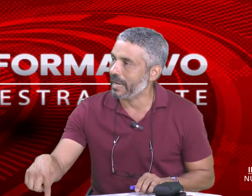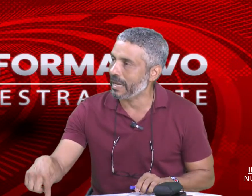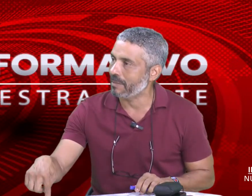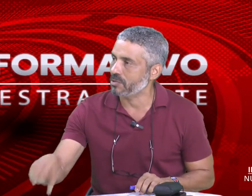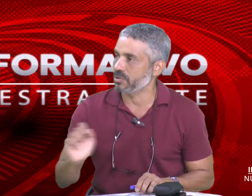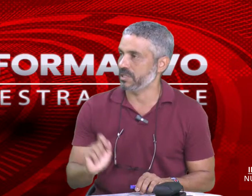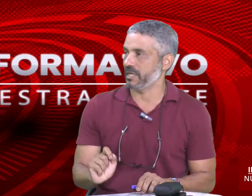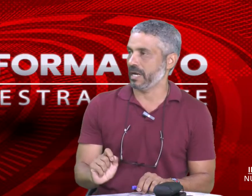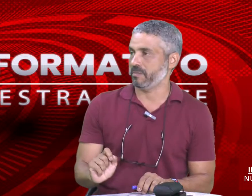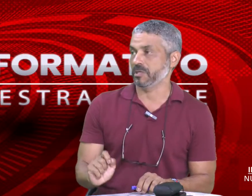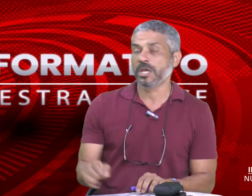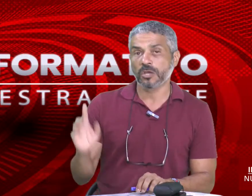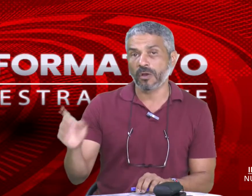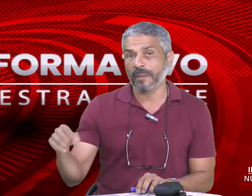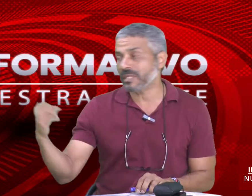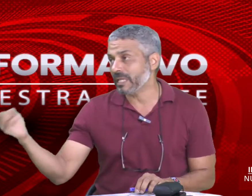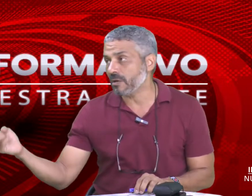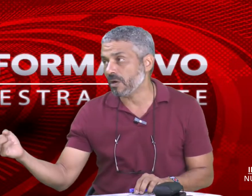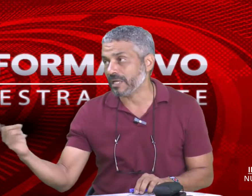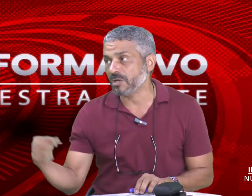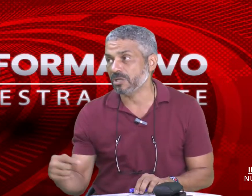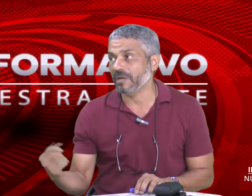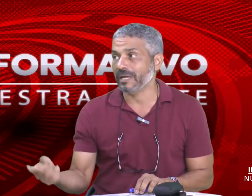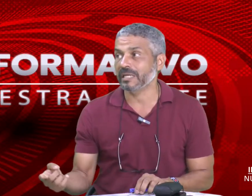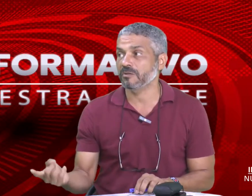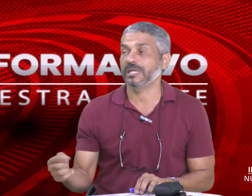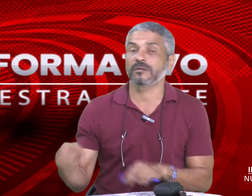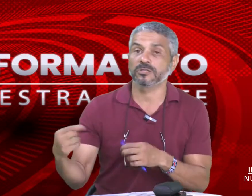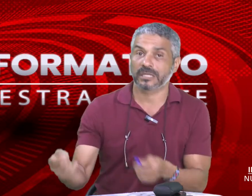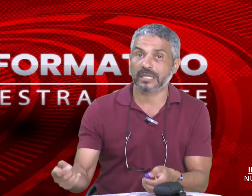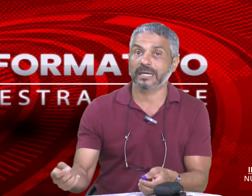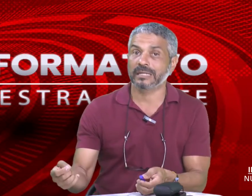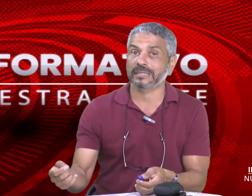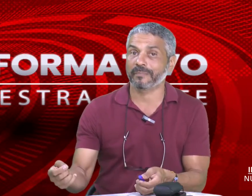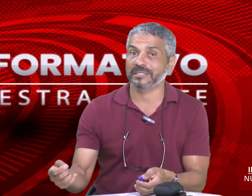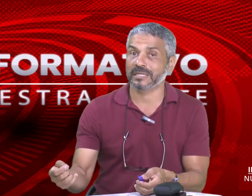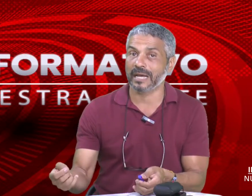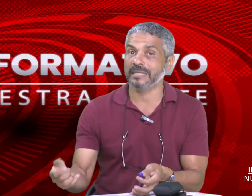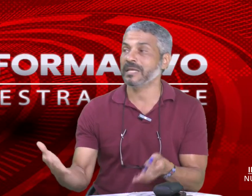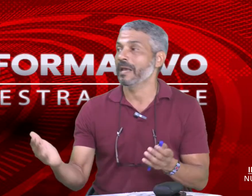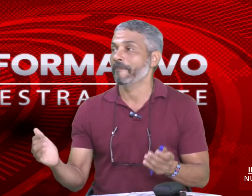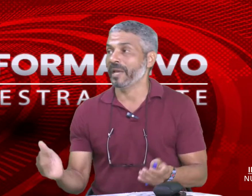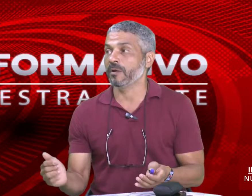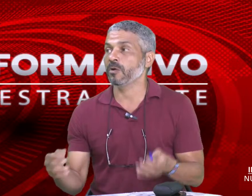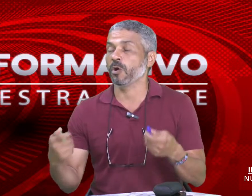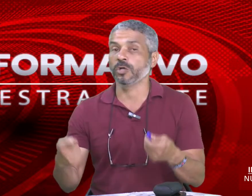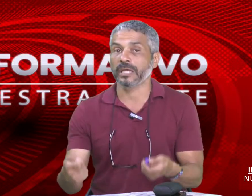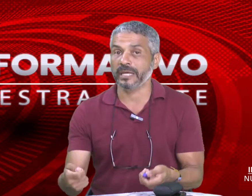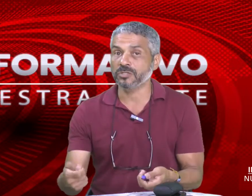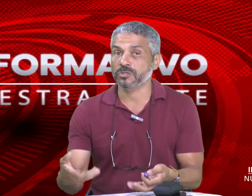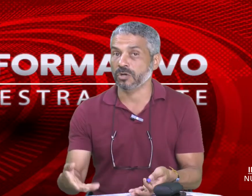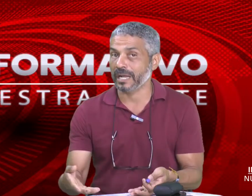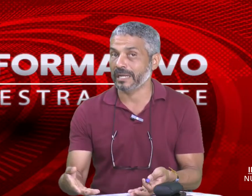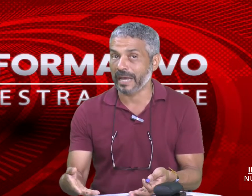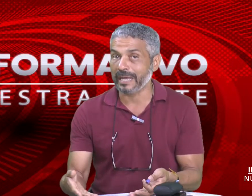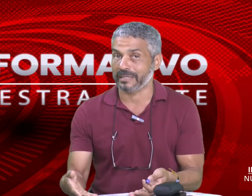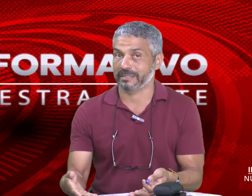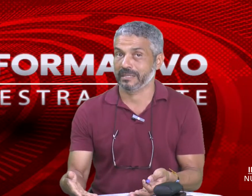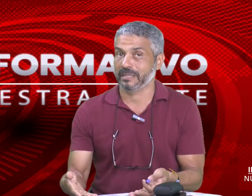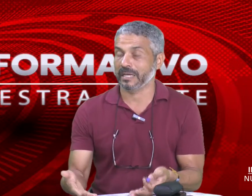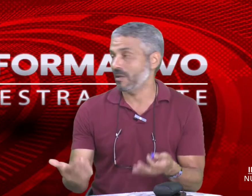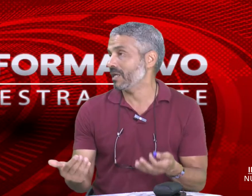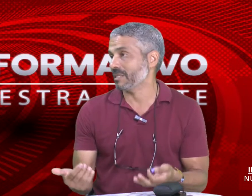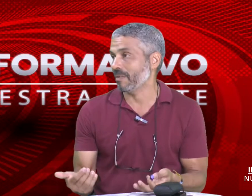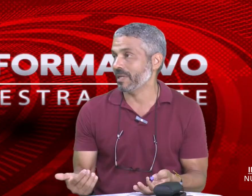que llegáramos donde llegamos. Y obviamente en el Congreso los debates los dan los que tengan las capacidades, pero con hechos, con